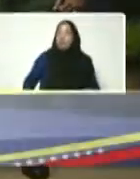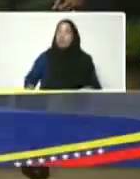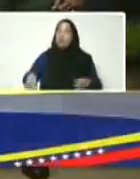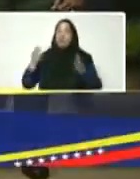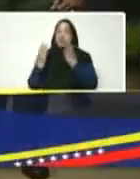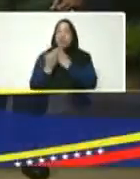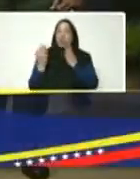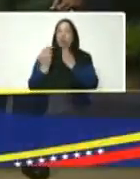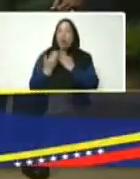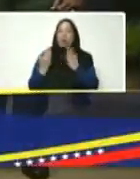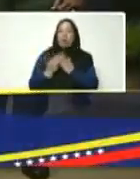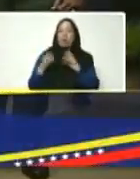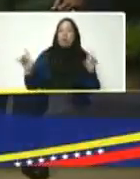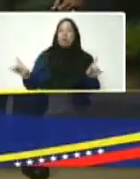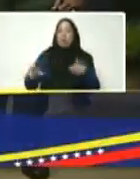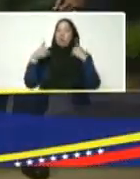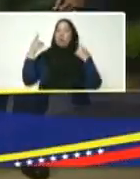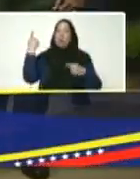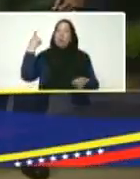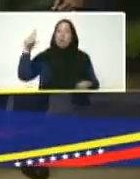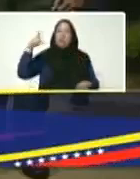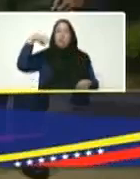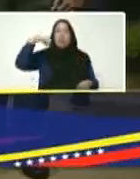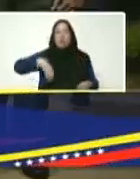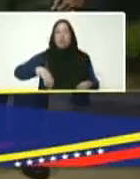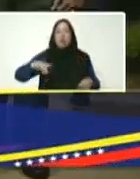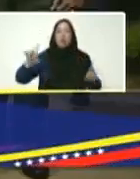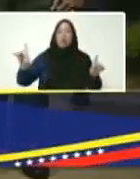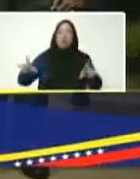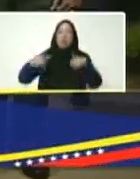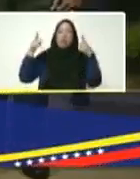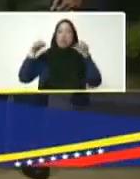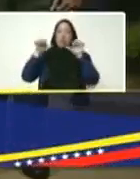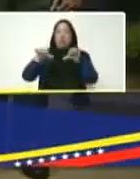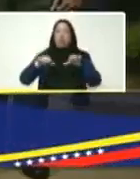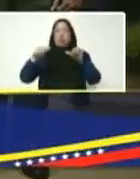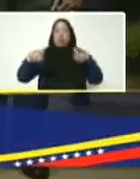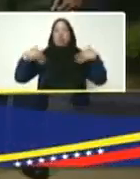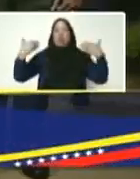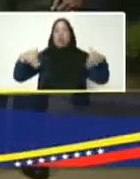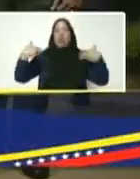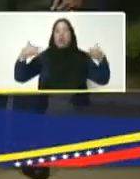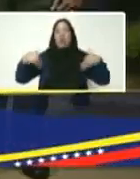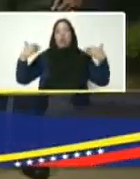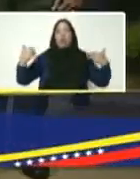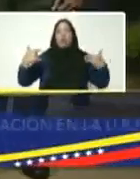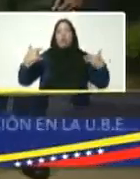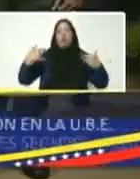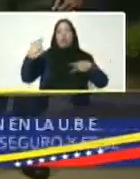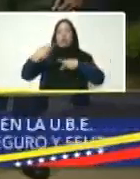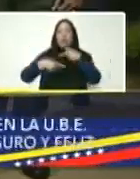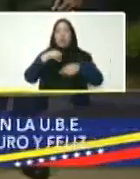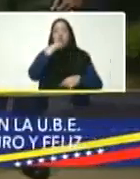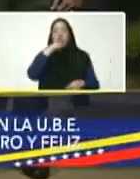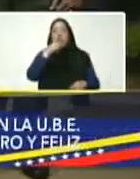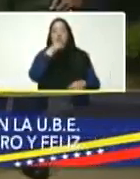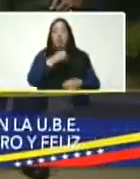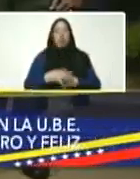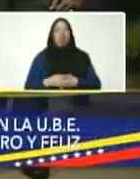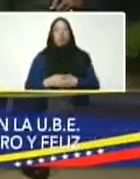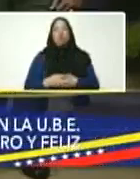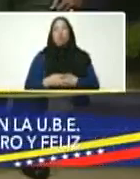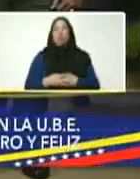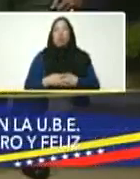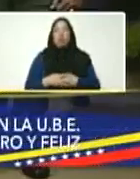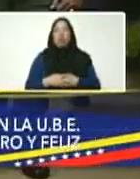Escuela Juan Aranaga, en la parroquia Maiquetía, Estado La Guaira, se siente la alegría de este método que podríamos decir que